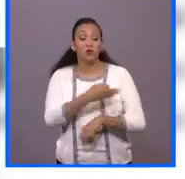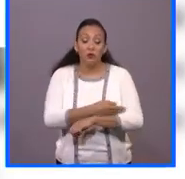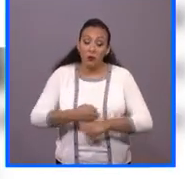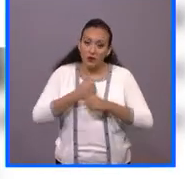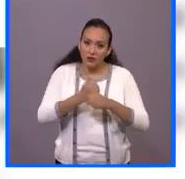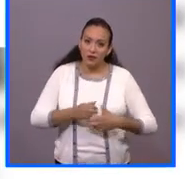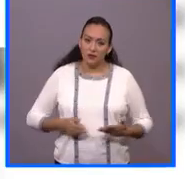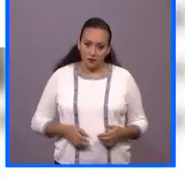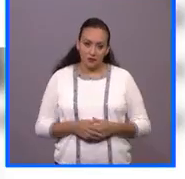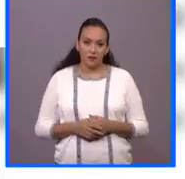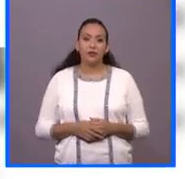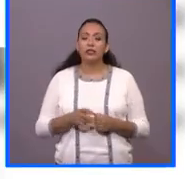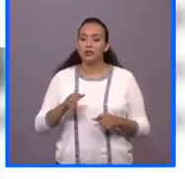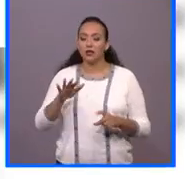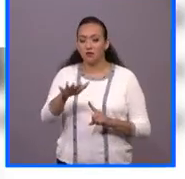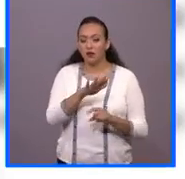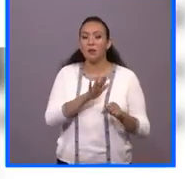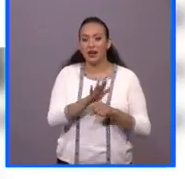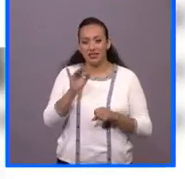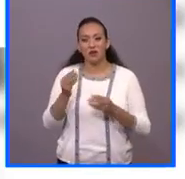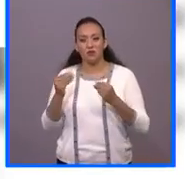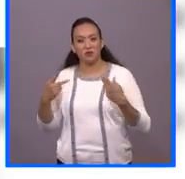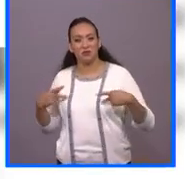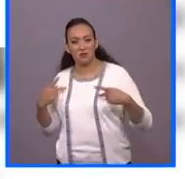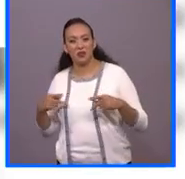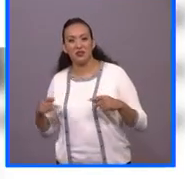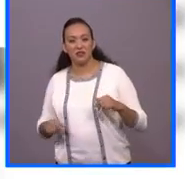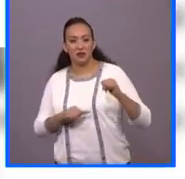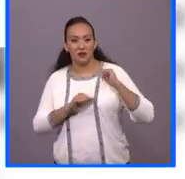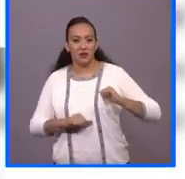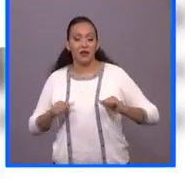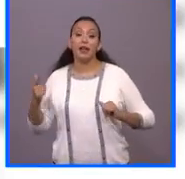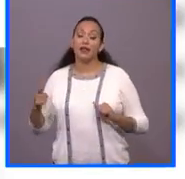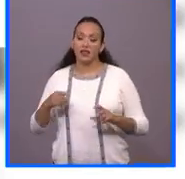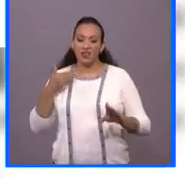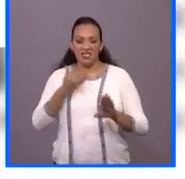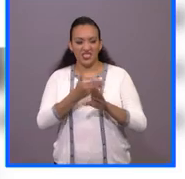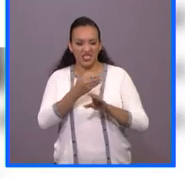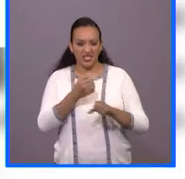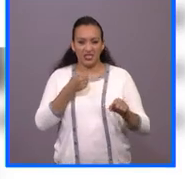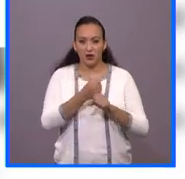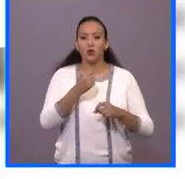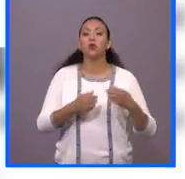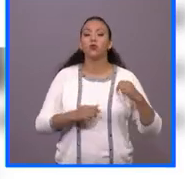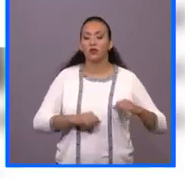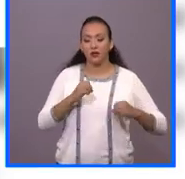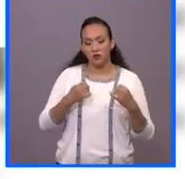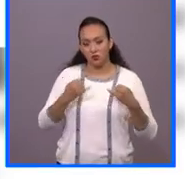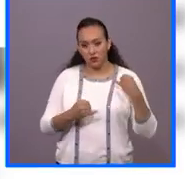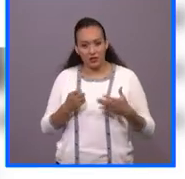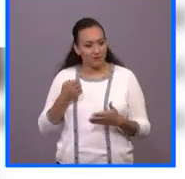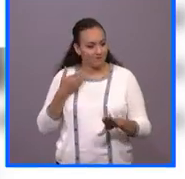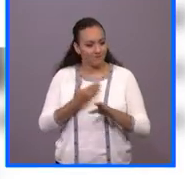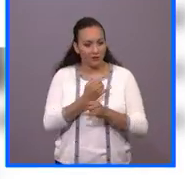Hechos que se enmarcan en un clima de hostilidad en contra de integrantes del Poder Judicial Federal, mismos que atentan contra la independencia